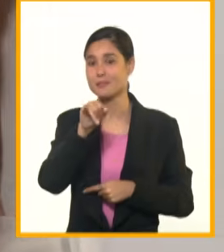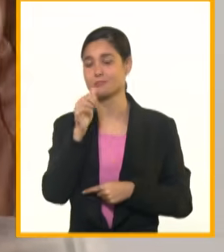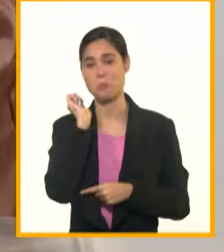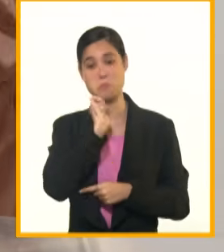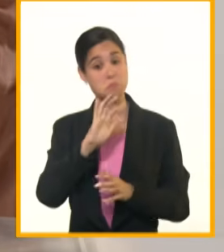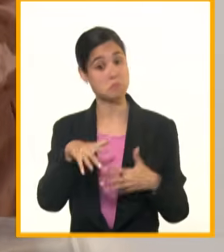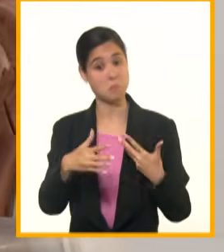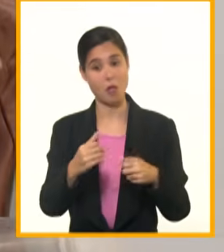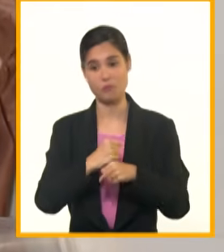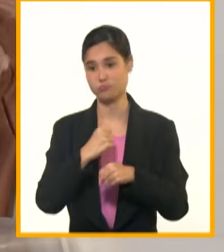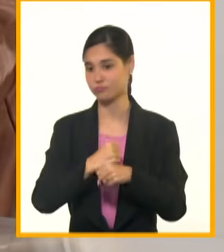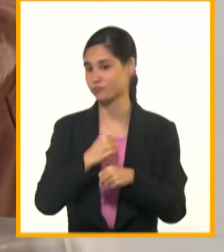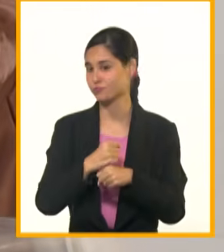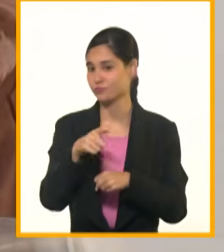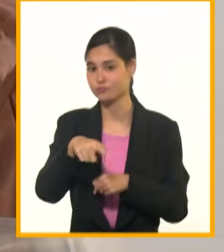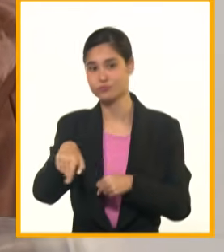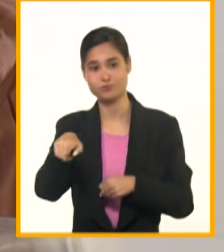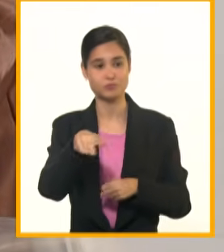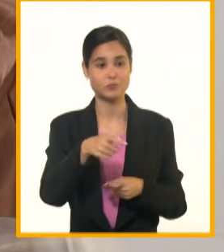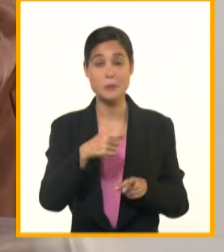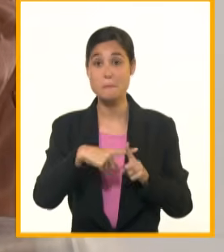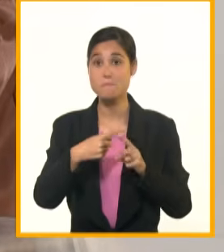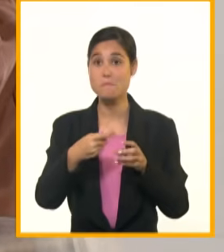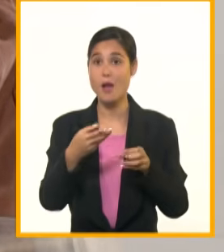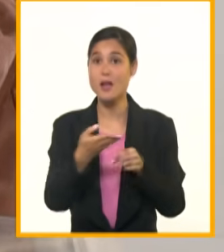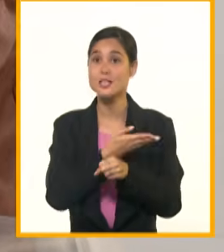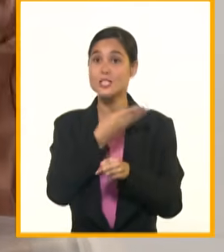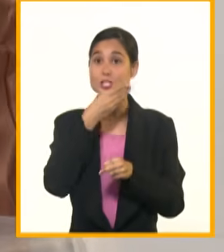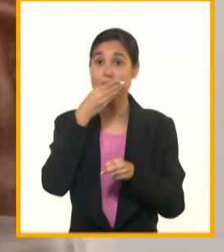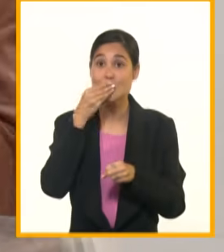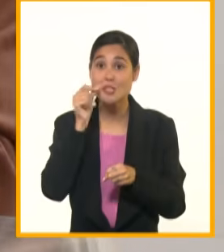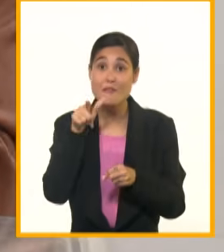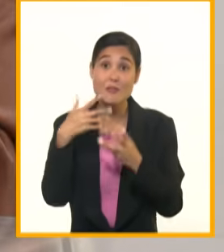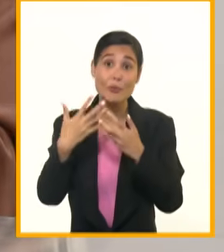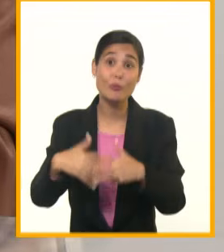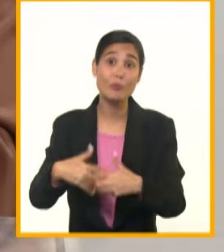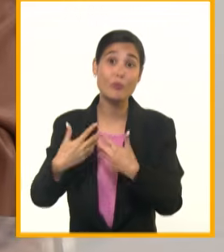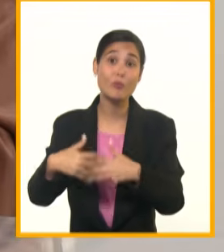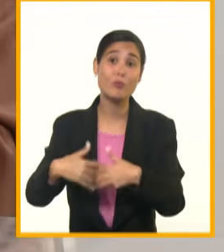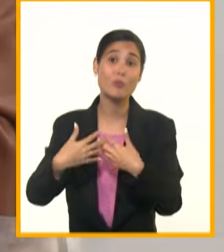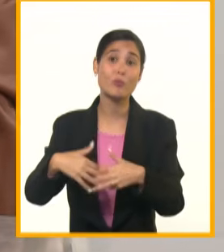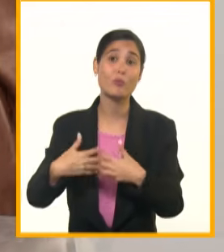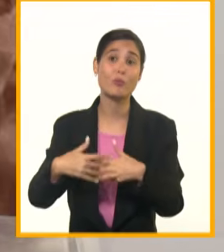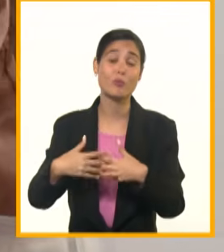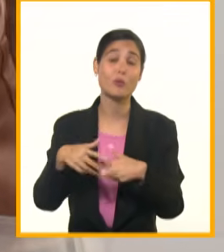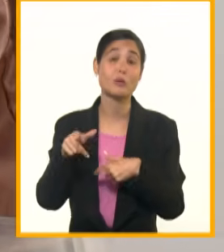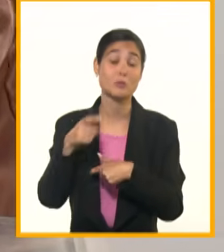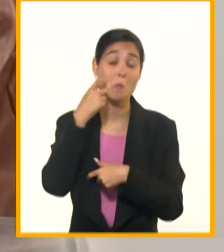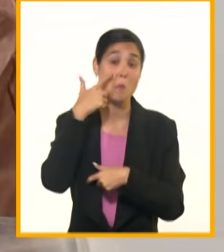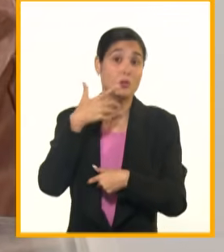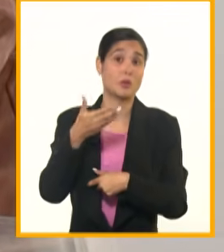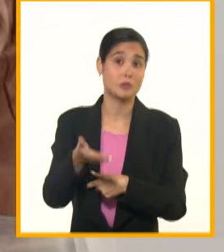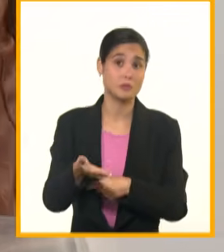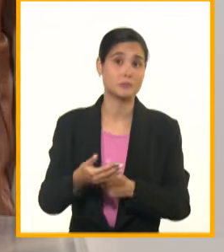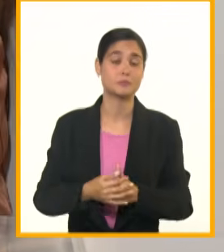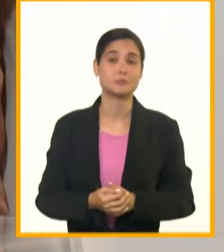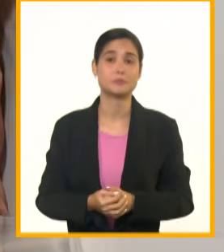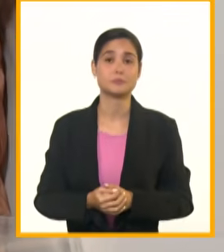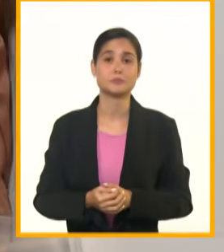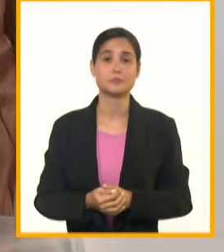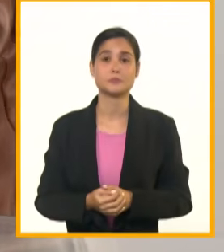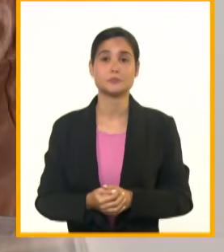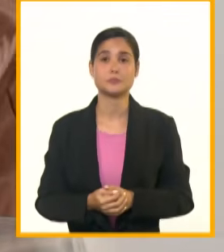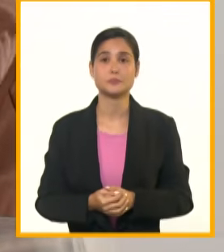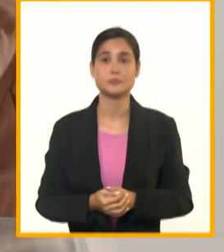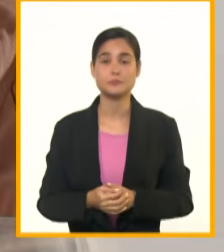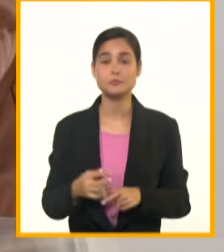les va a dar un buen resultado en la macroeconomía. Claro. Y en los demás lugares lo mismo, tenemos